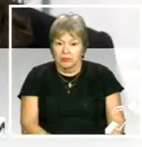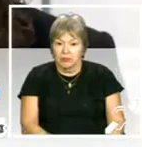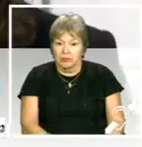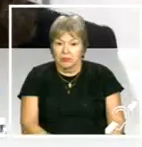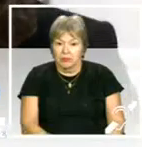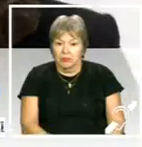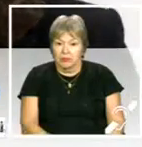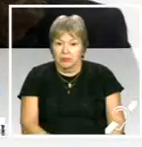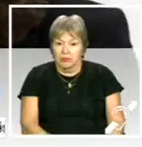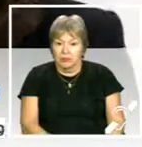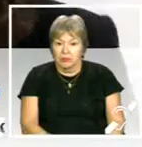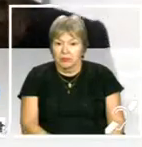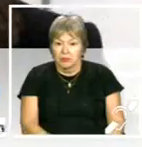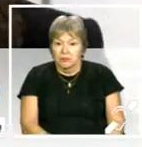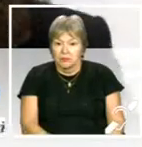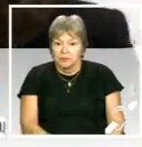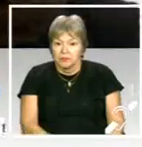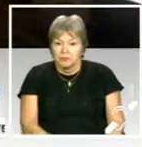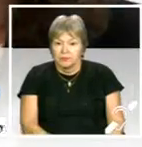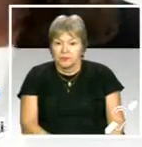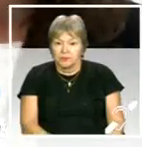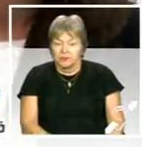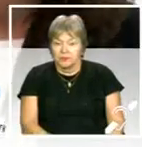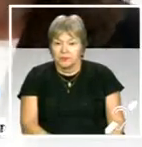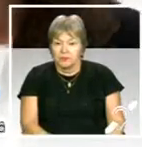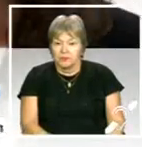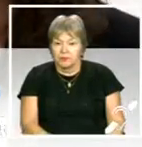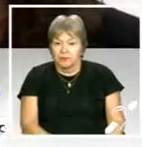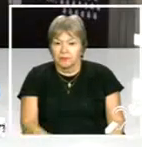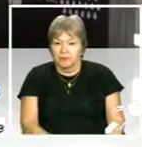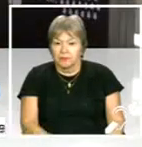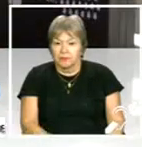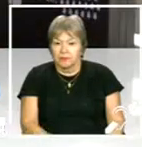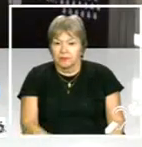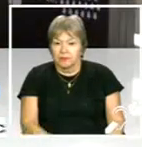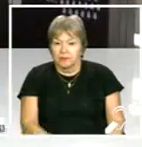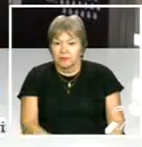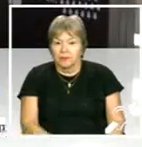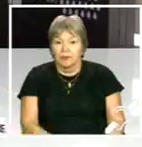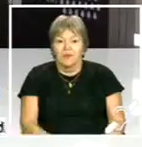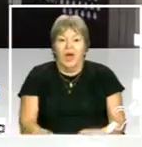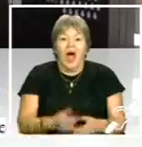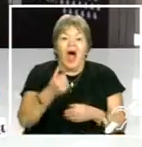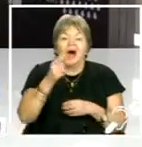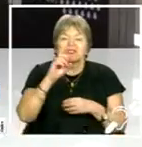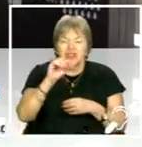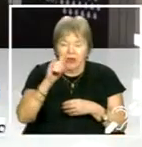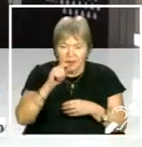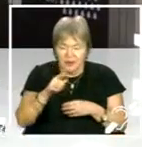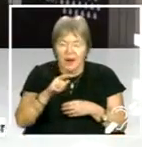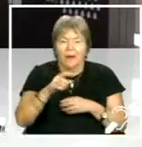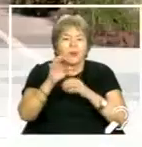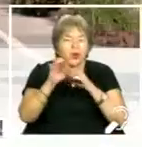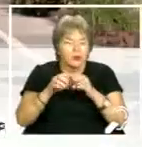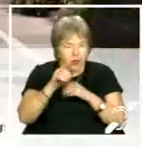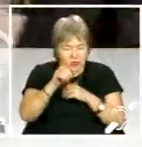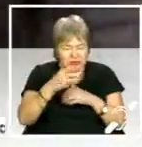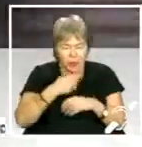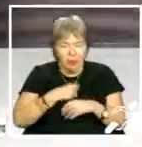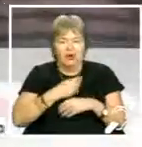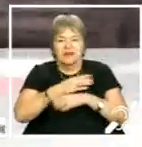es posible, tenemos esta posibilidad. Pe lângă Argentina, acest proiect ar putea deschide